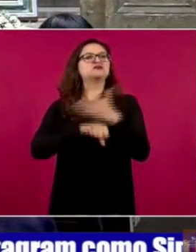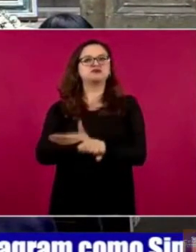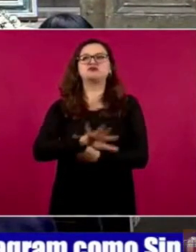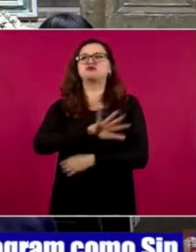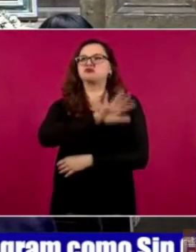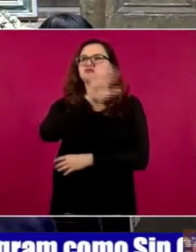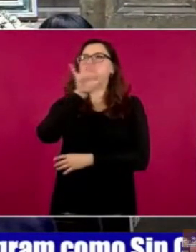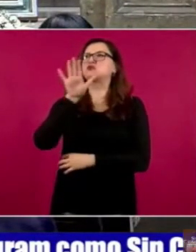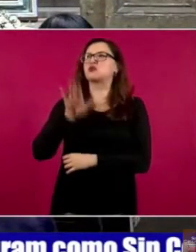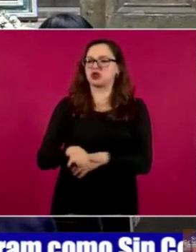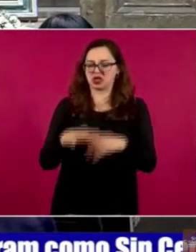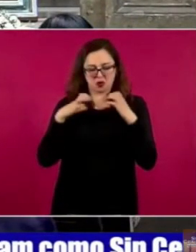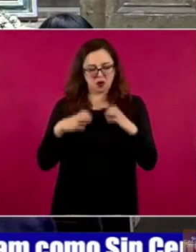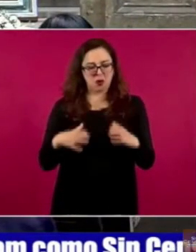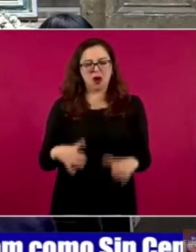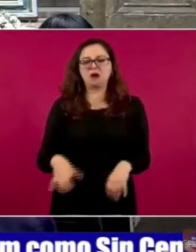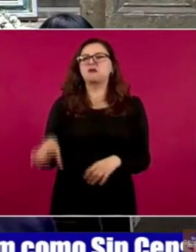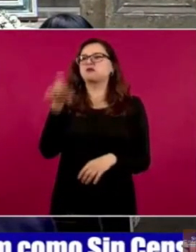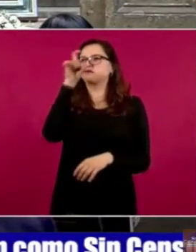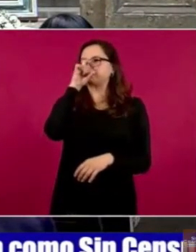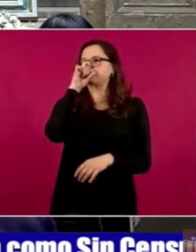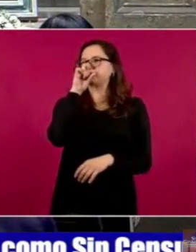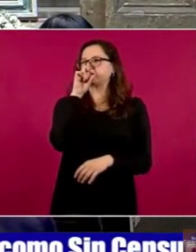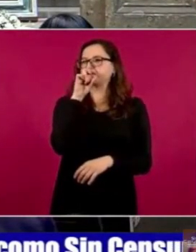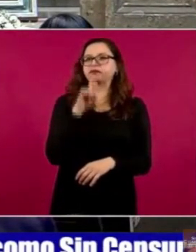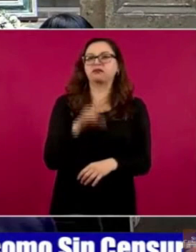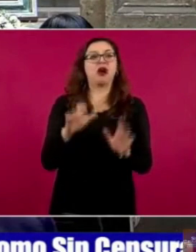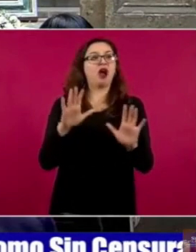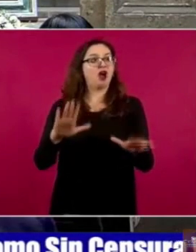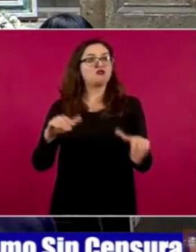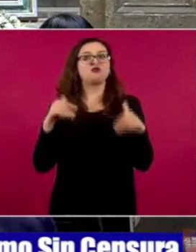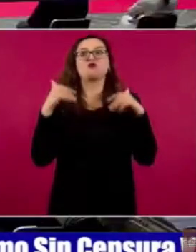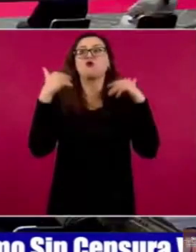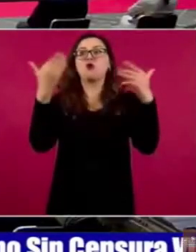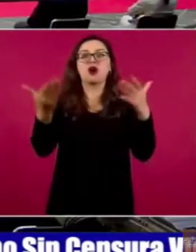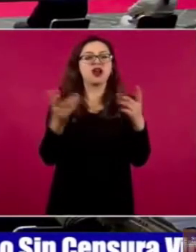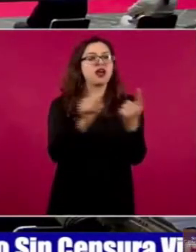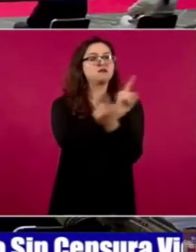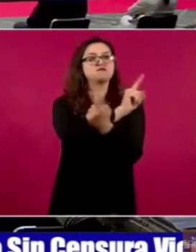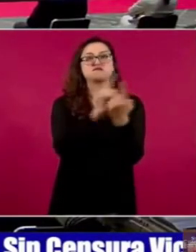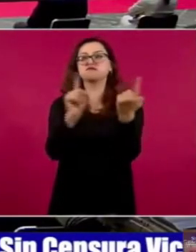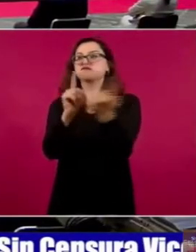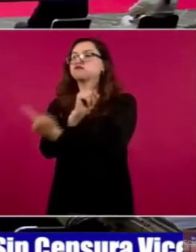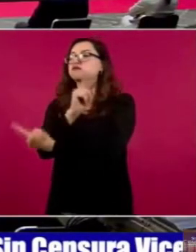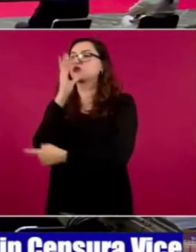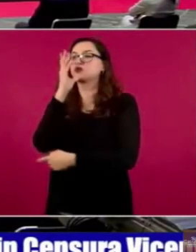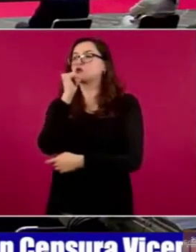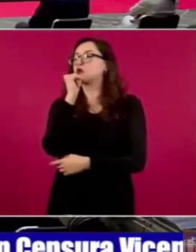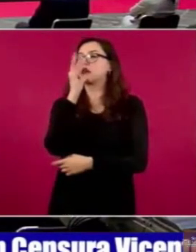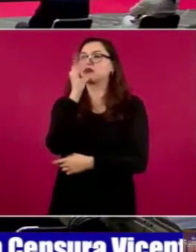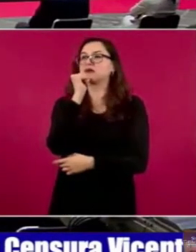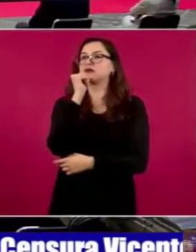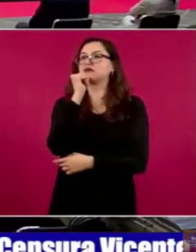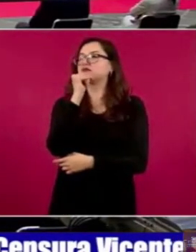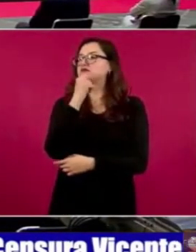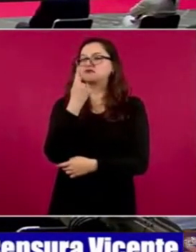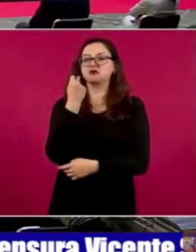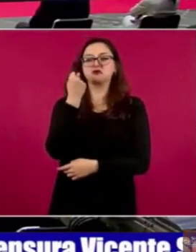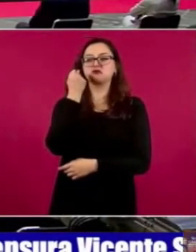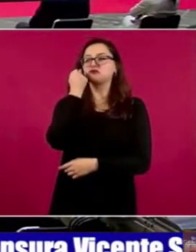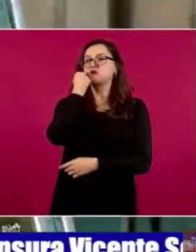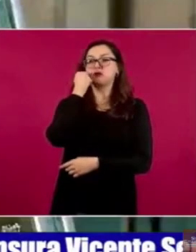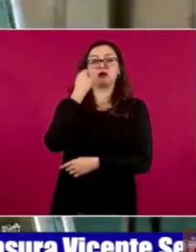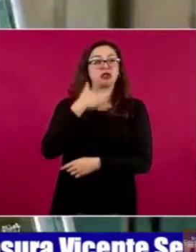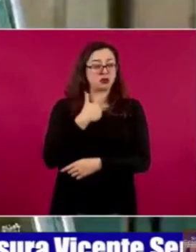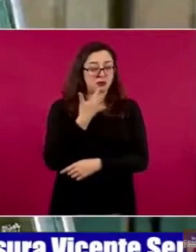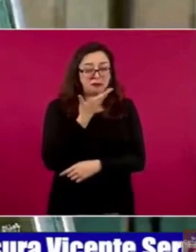me separan del resto del mundo, porque no voy a pedir perdón, no lo haré.